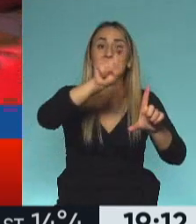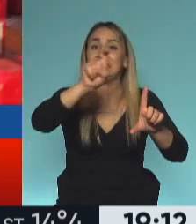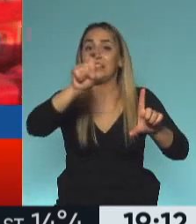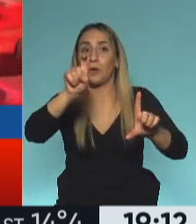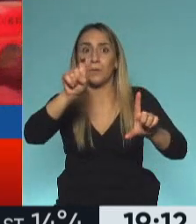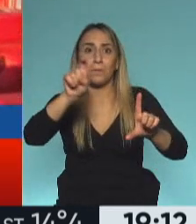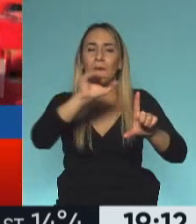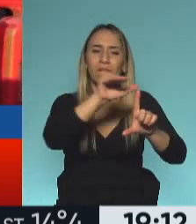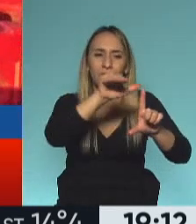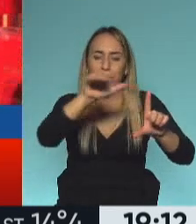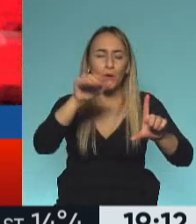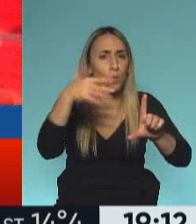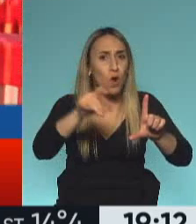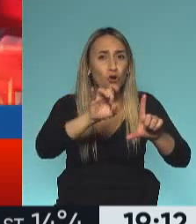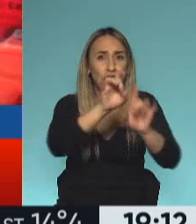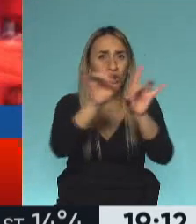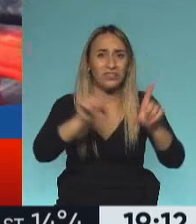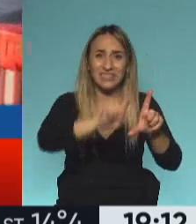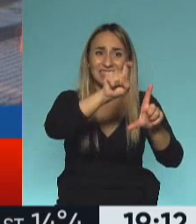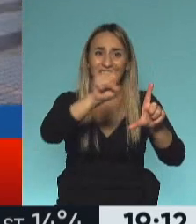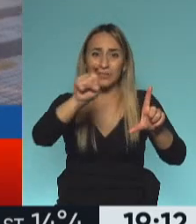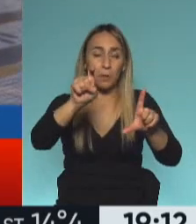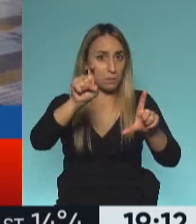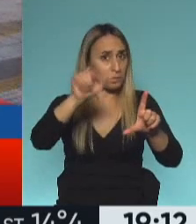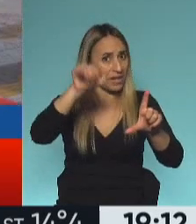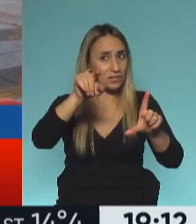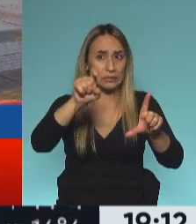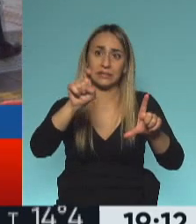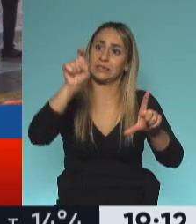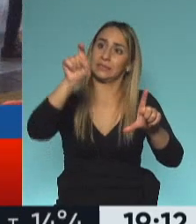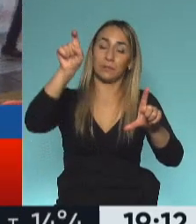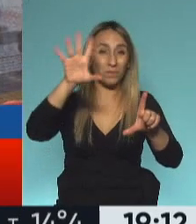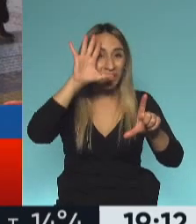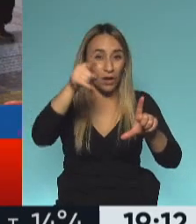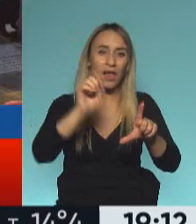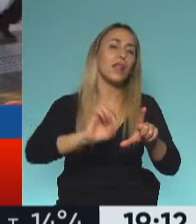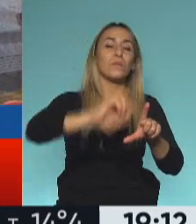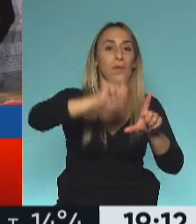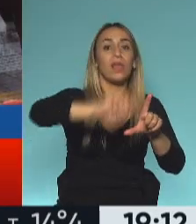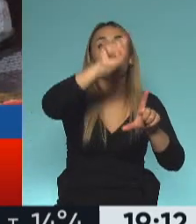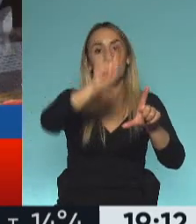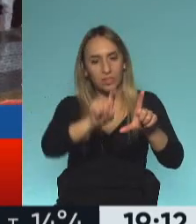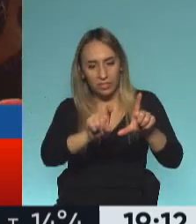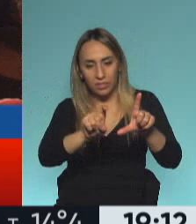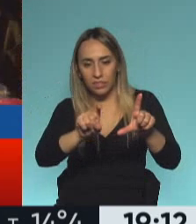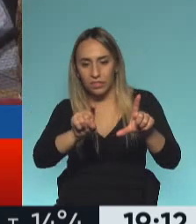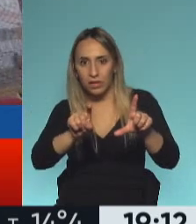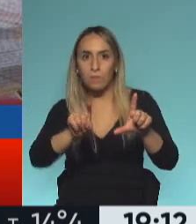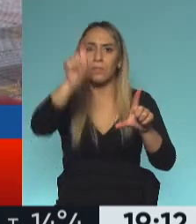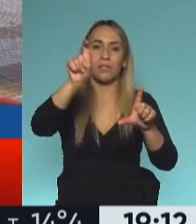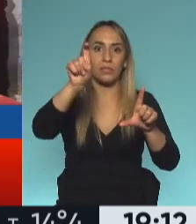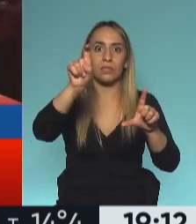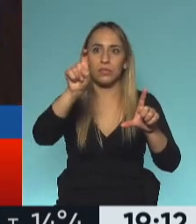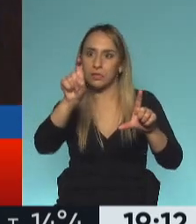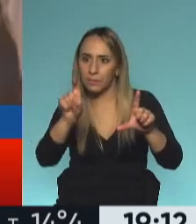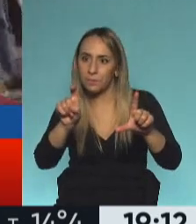esa meseta. ¿Usted recuerda la primera ola? El valle, la segunda ola, el valle de nuevo, y el segundo valle